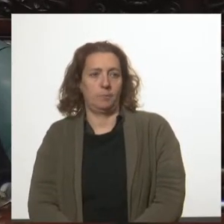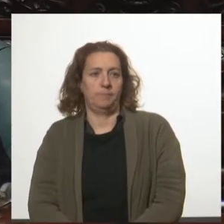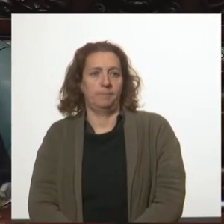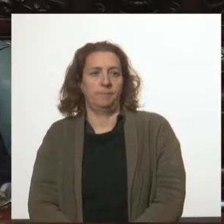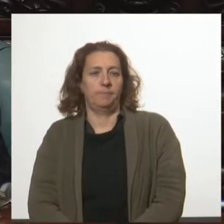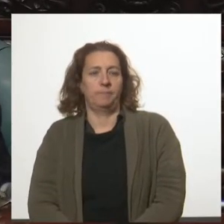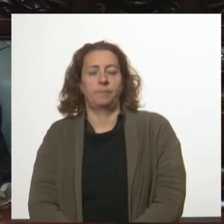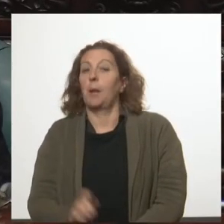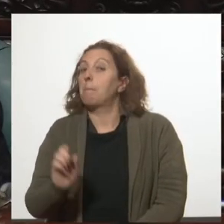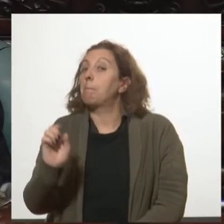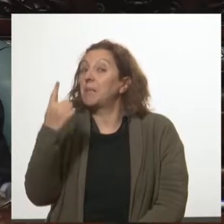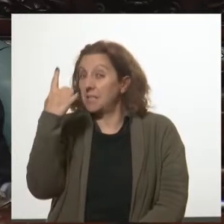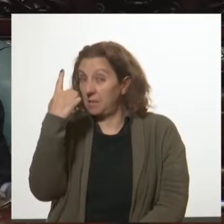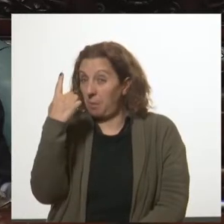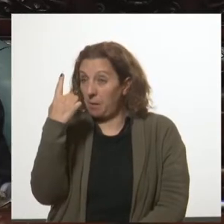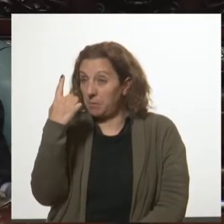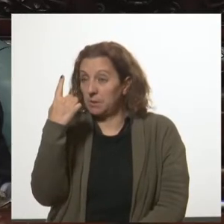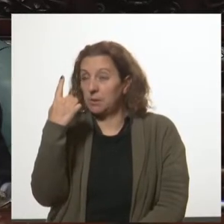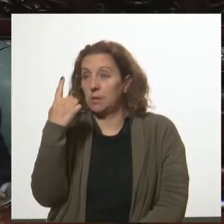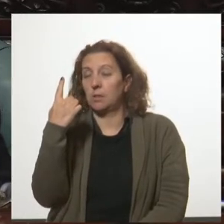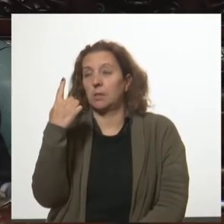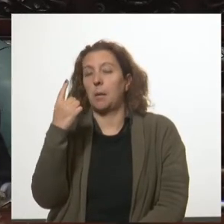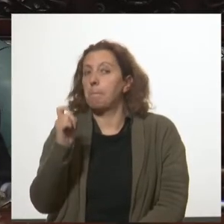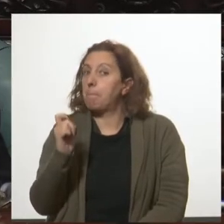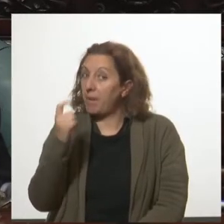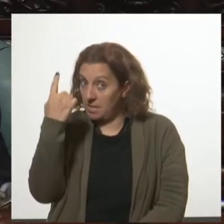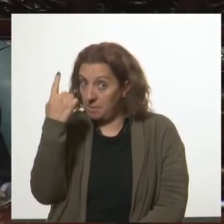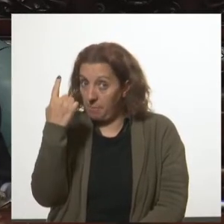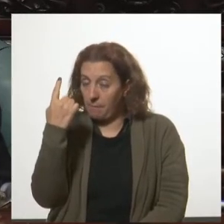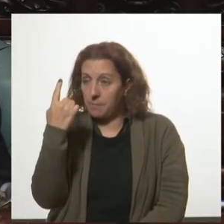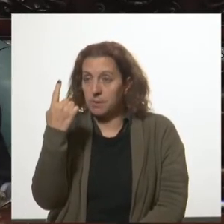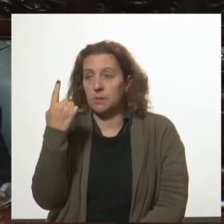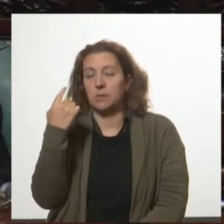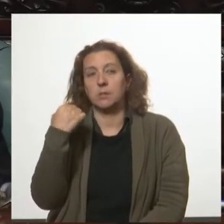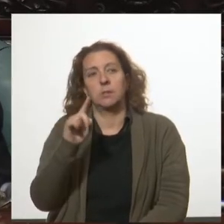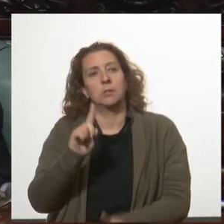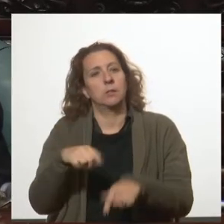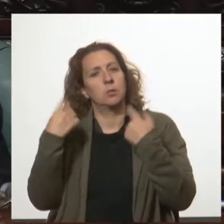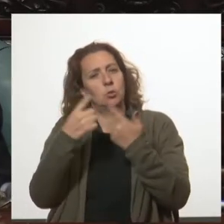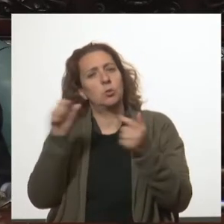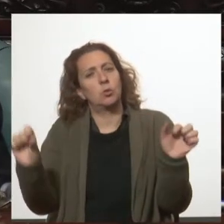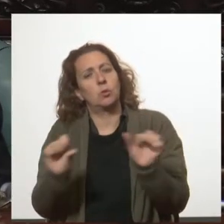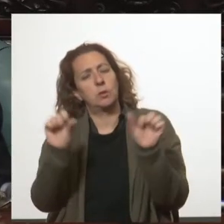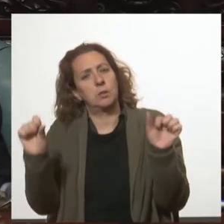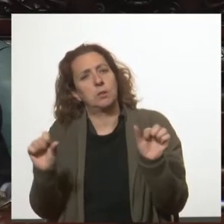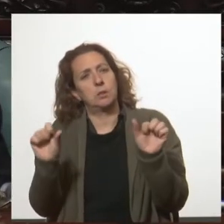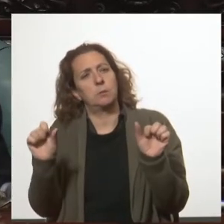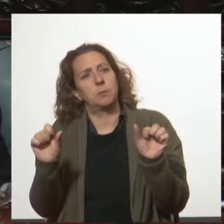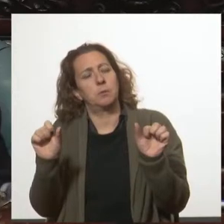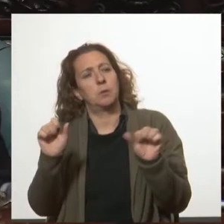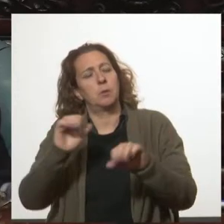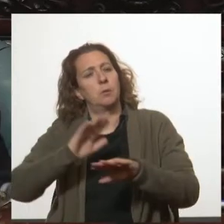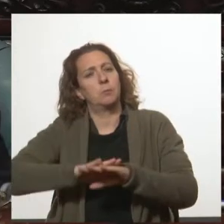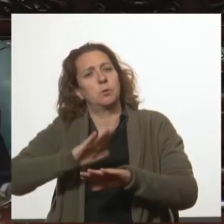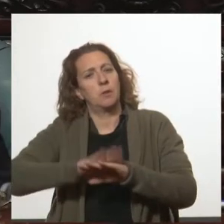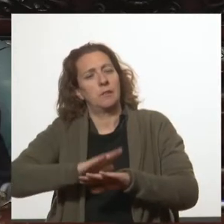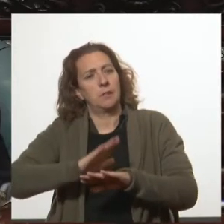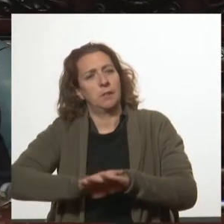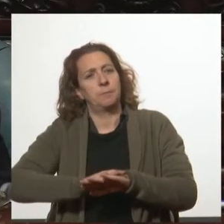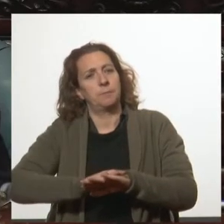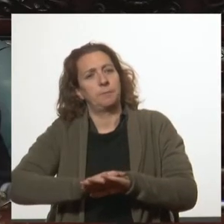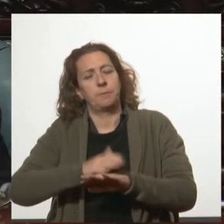y principalmente y principalmente lo estamos haciendo con la responsabilidad